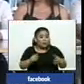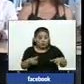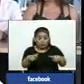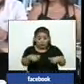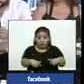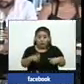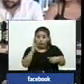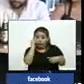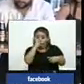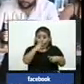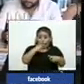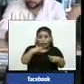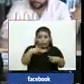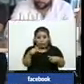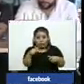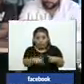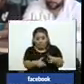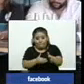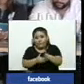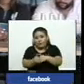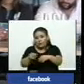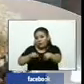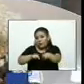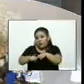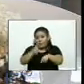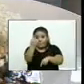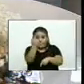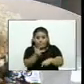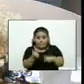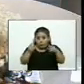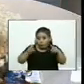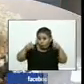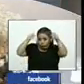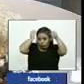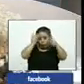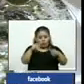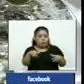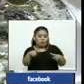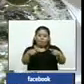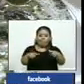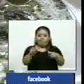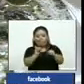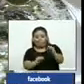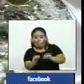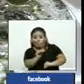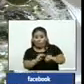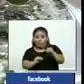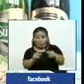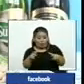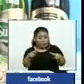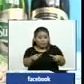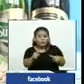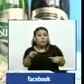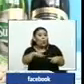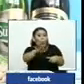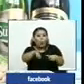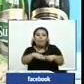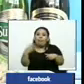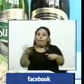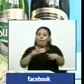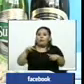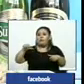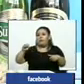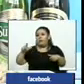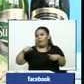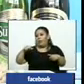como elemento de entrada al concurso. Los chefs tendrán todo el espectro para diseñar sus platillos, todos salados. La